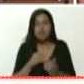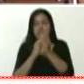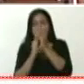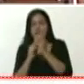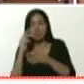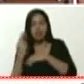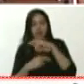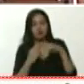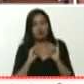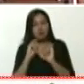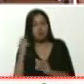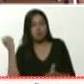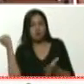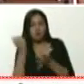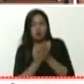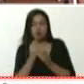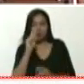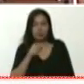la revolución.